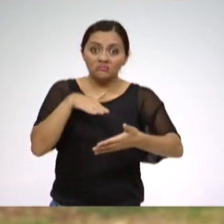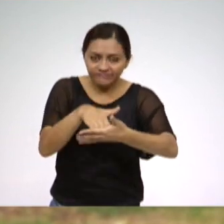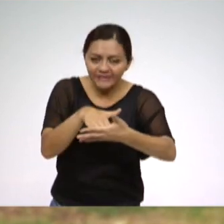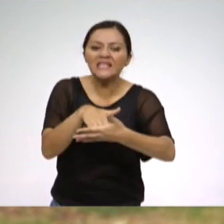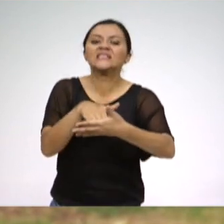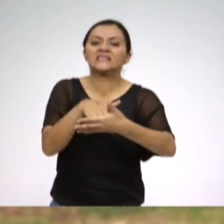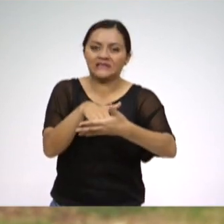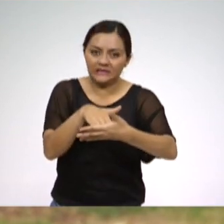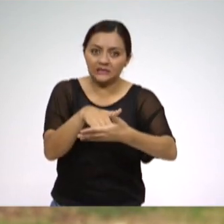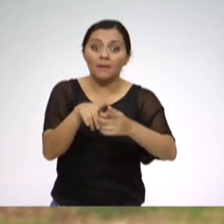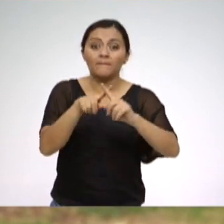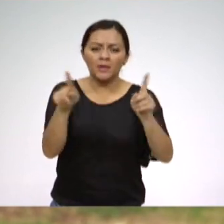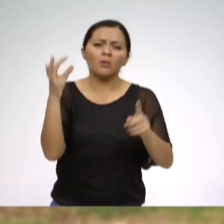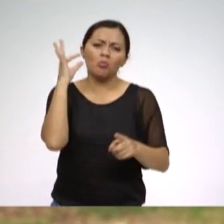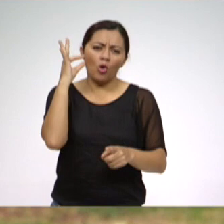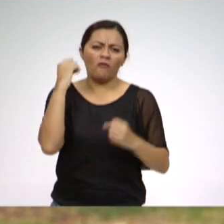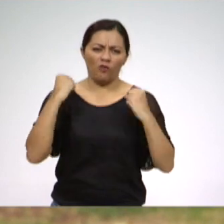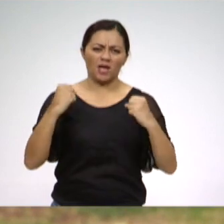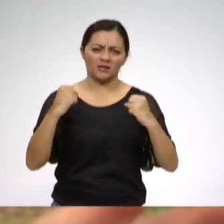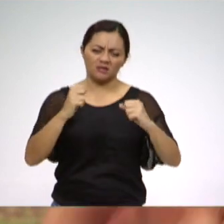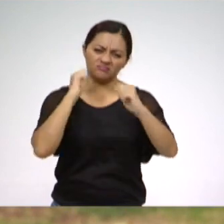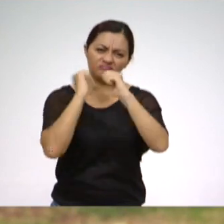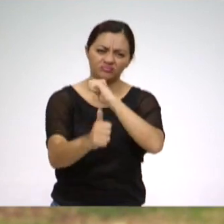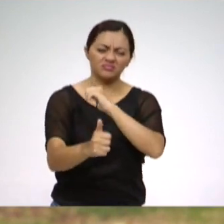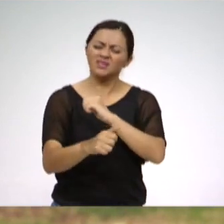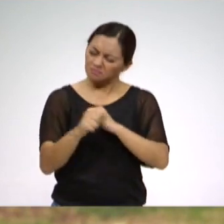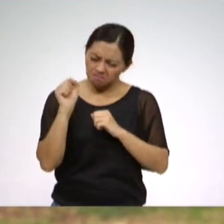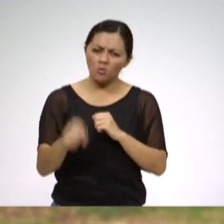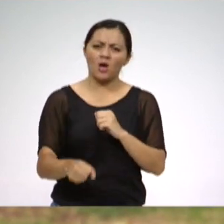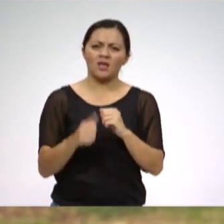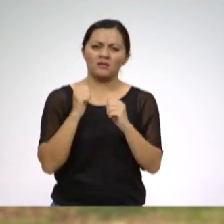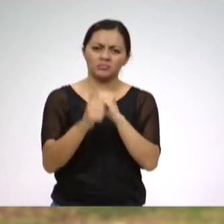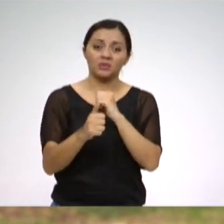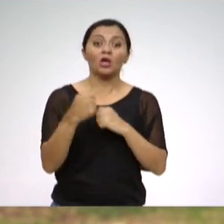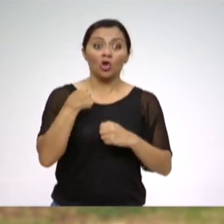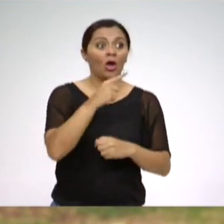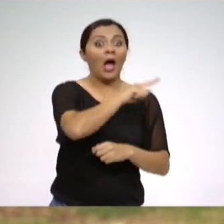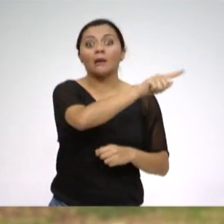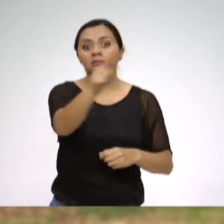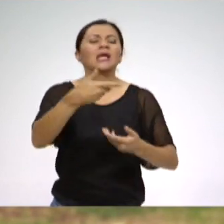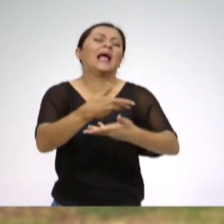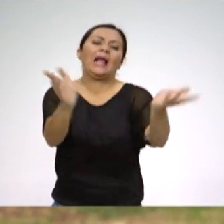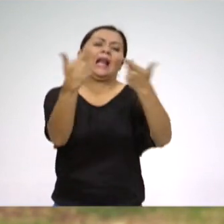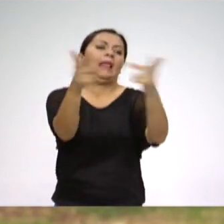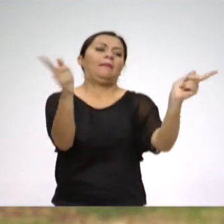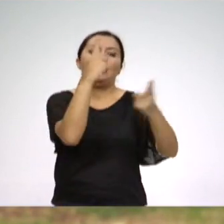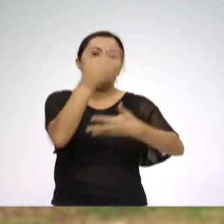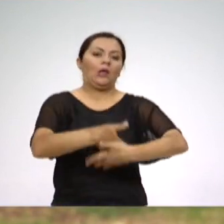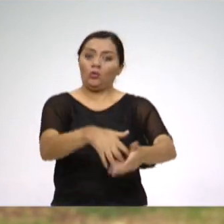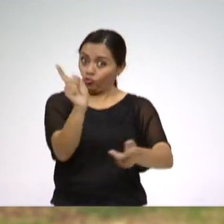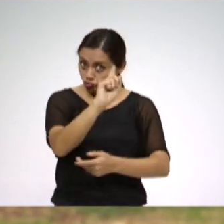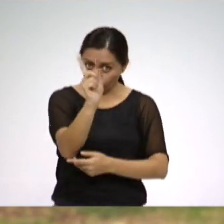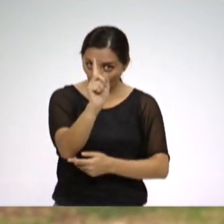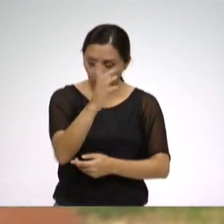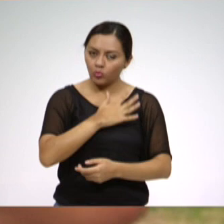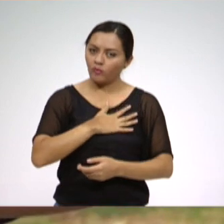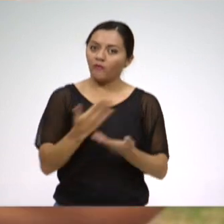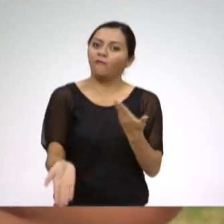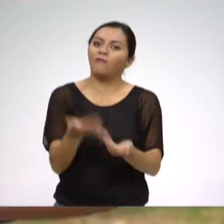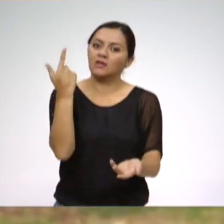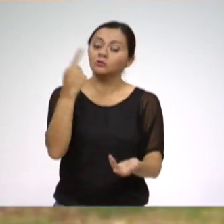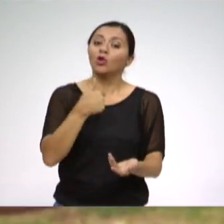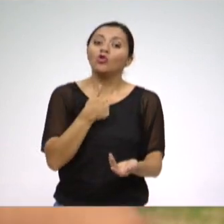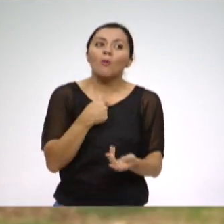pero no hay nada que una mujer no pueda sobrellevar. No digo que por eso todas van a tener un hijo, ¿no? Porque tampoco es tan fácil. Yo tuve que